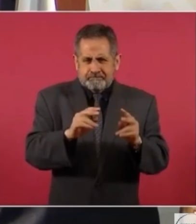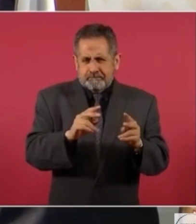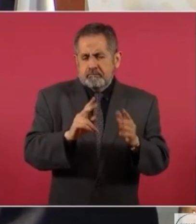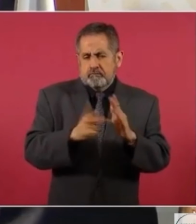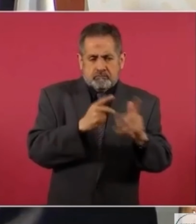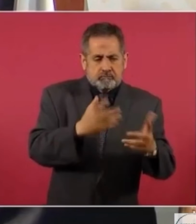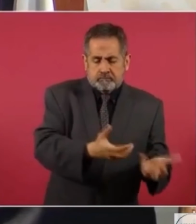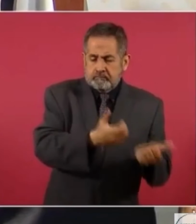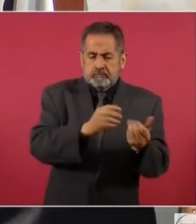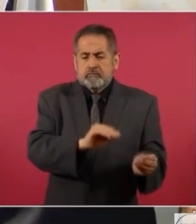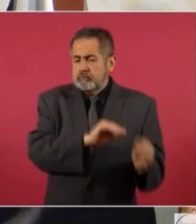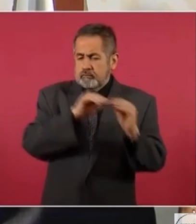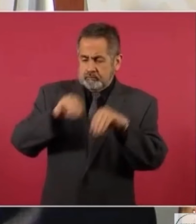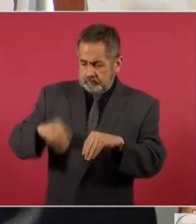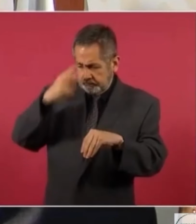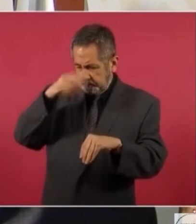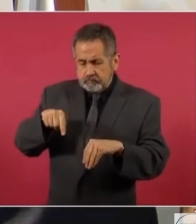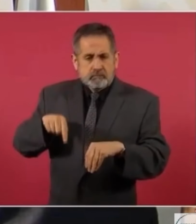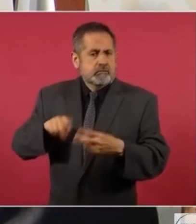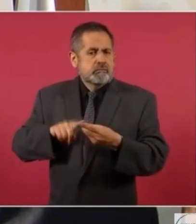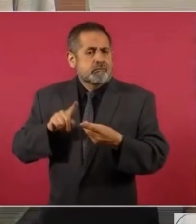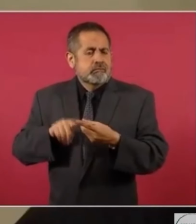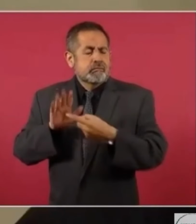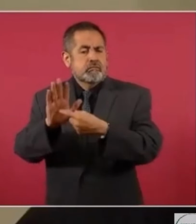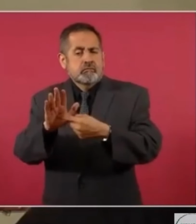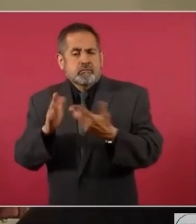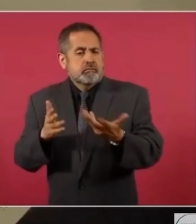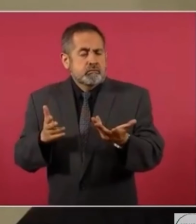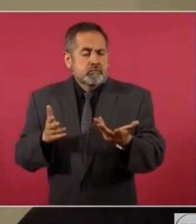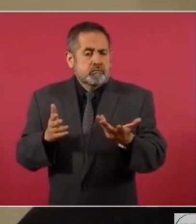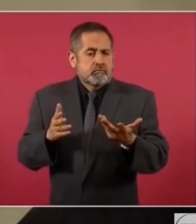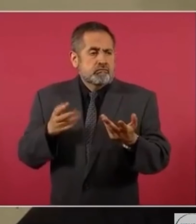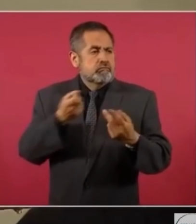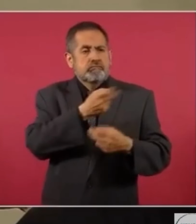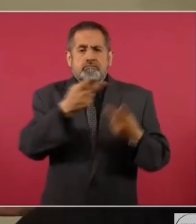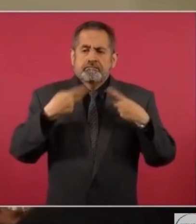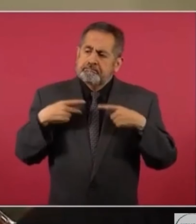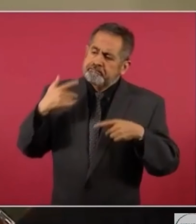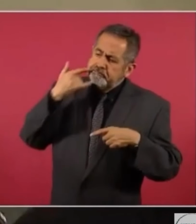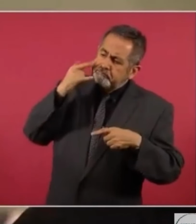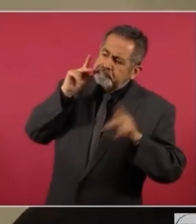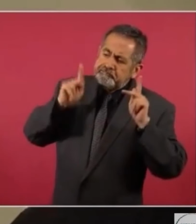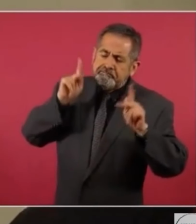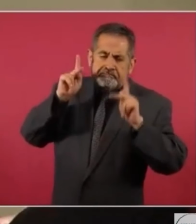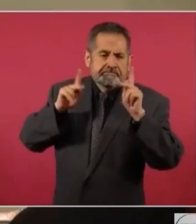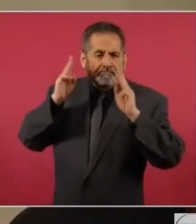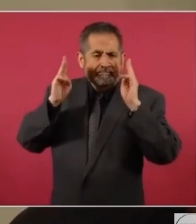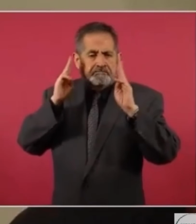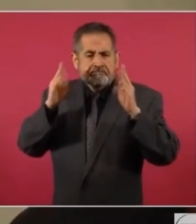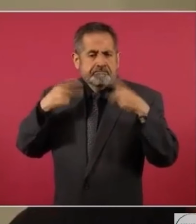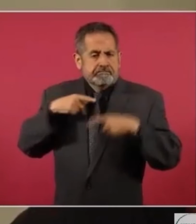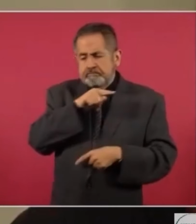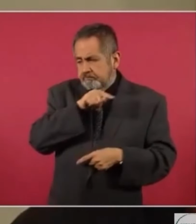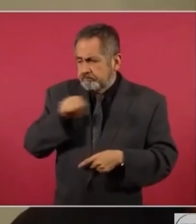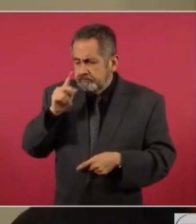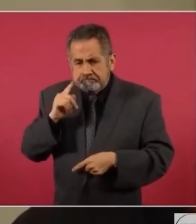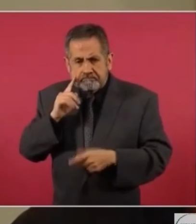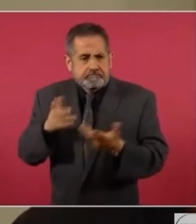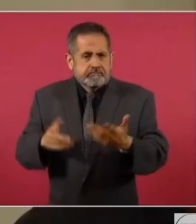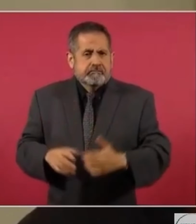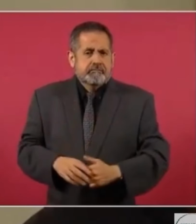recuperan, y si en algún momento dado quedan expuestas a la visita de las del pueblo en